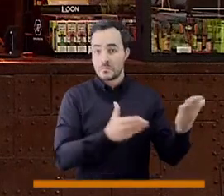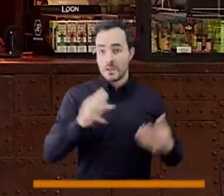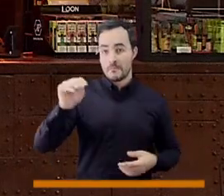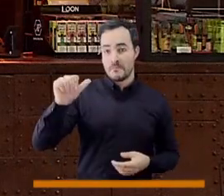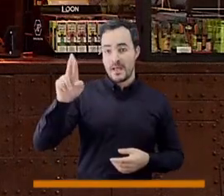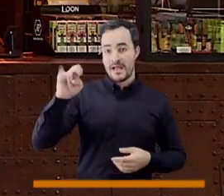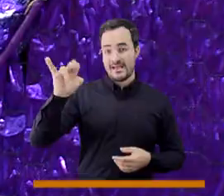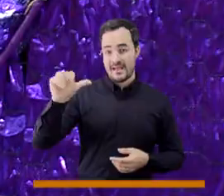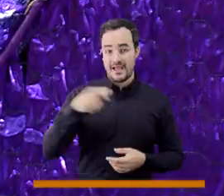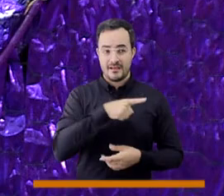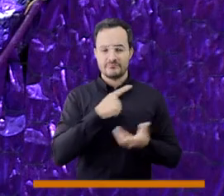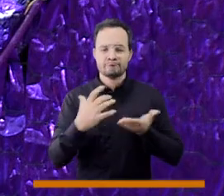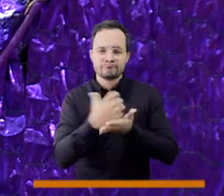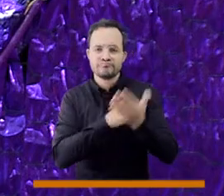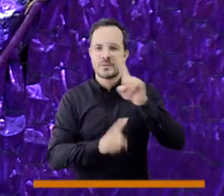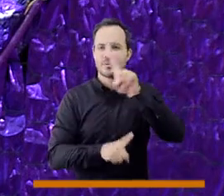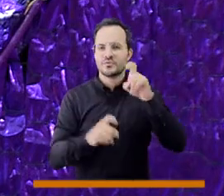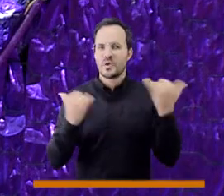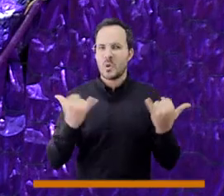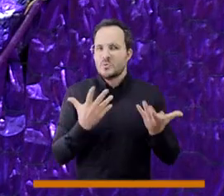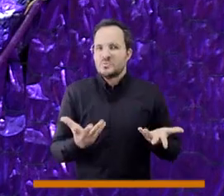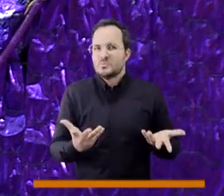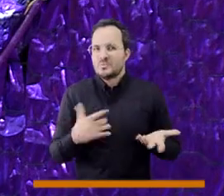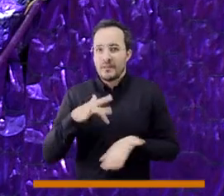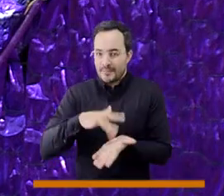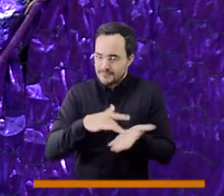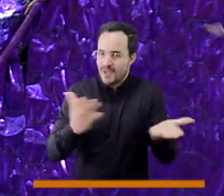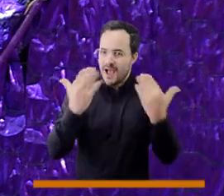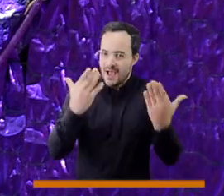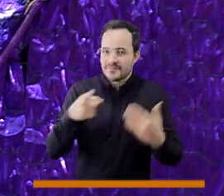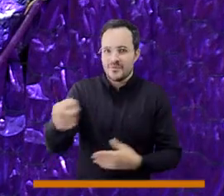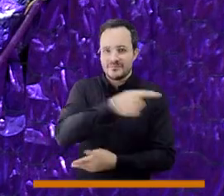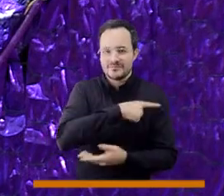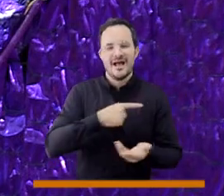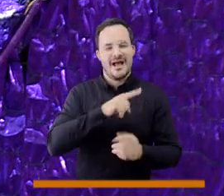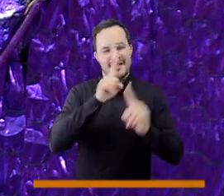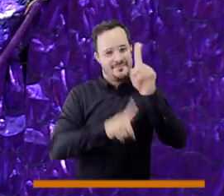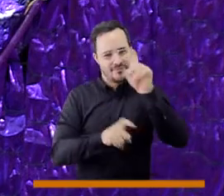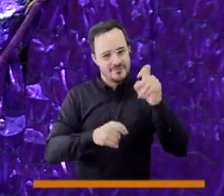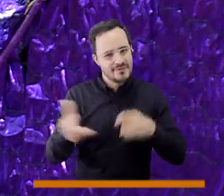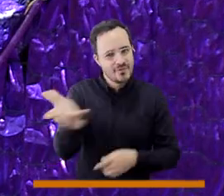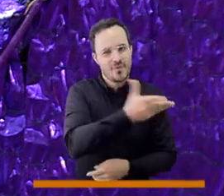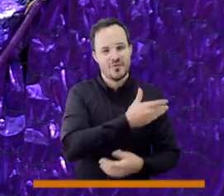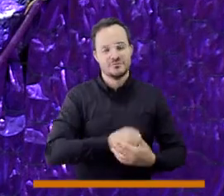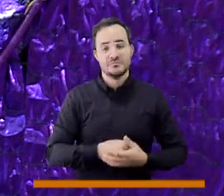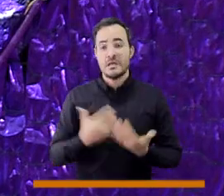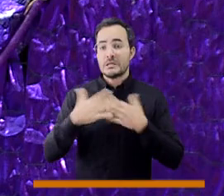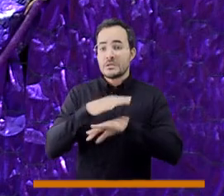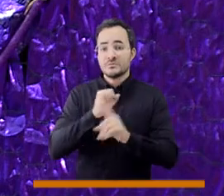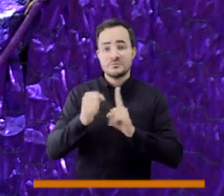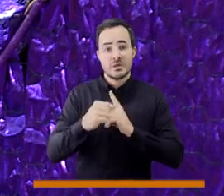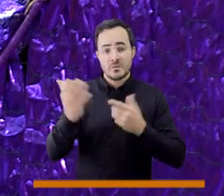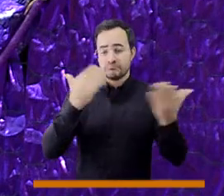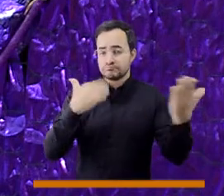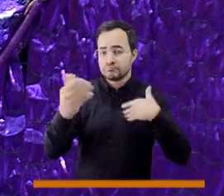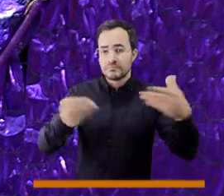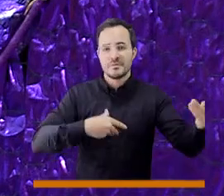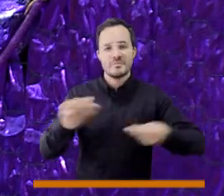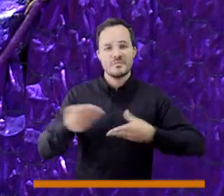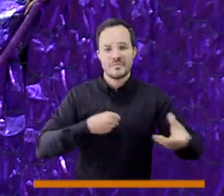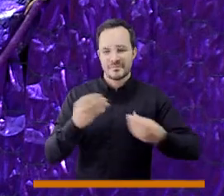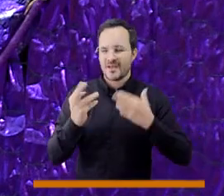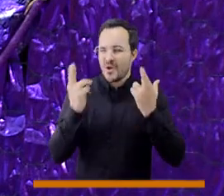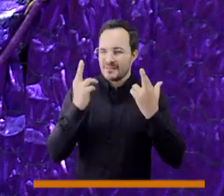y a los televidentes a que nos vayamos con María Fernanda, quien tiene la pregunta, para que ustedes participen en nuestras redes sociales con todas